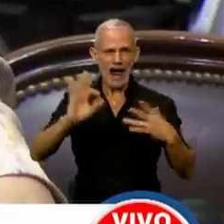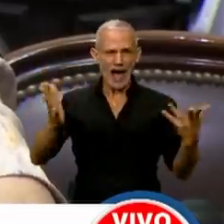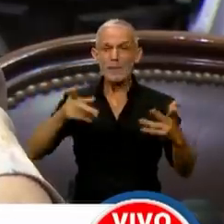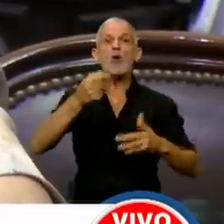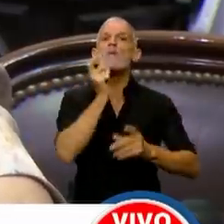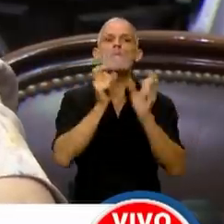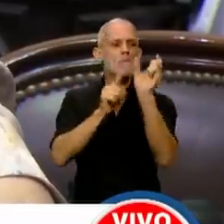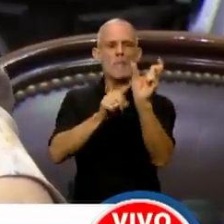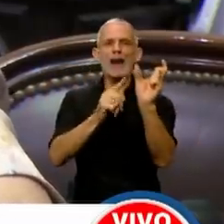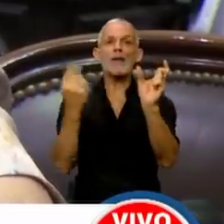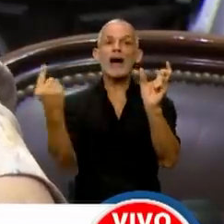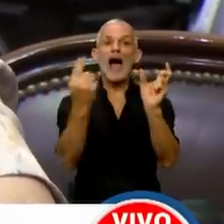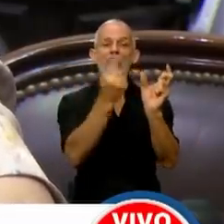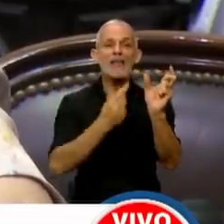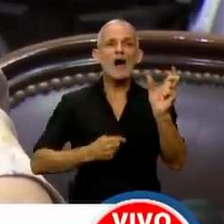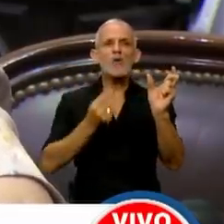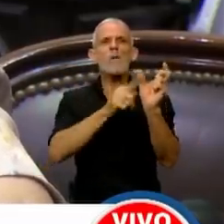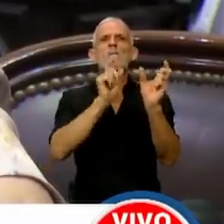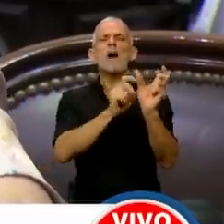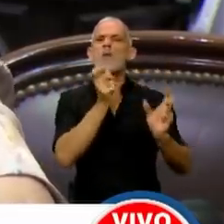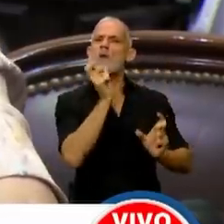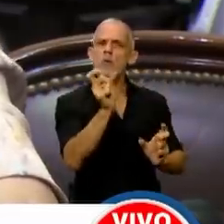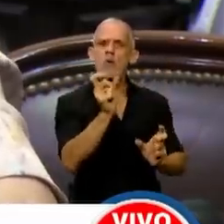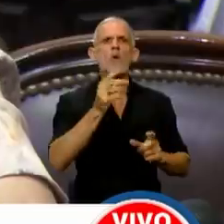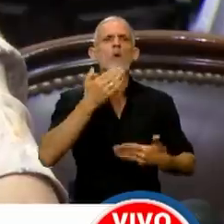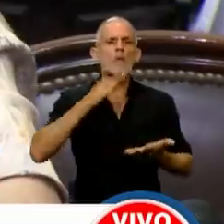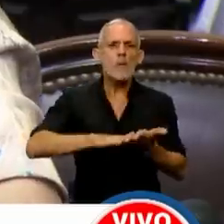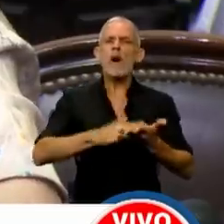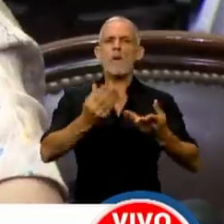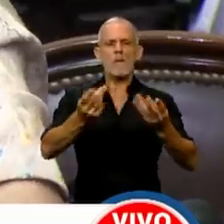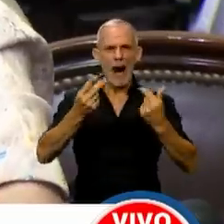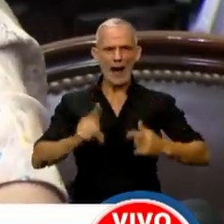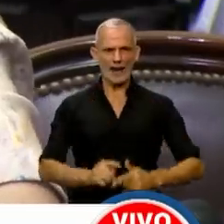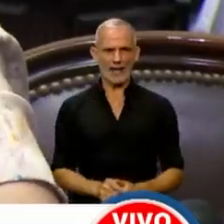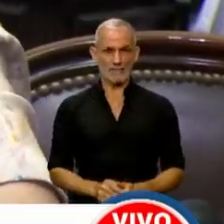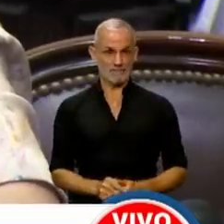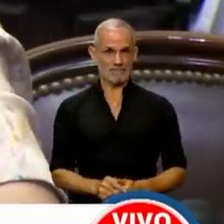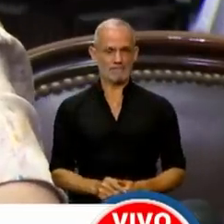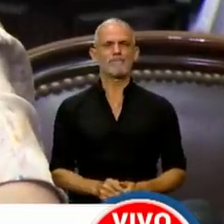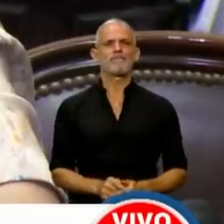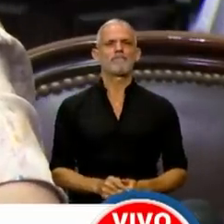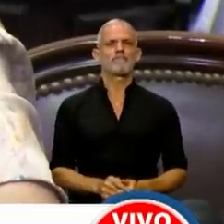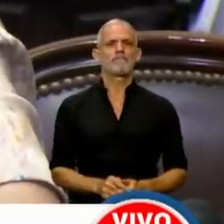la palabra de cada uno de los que estábamos en la oposición tenía valor.